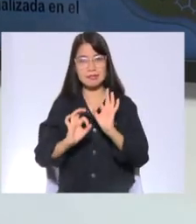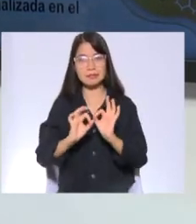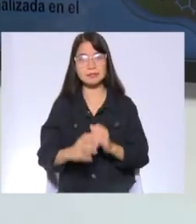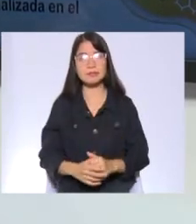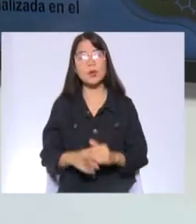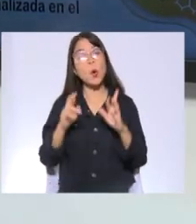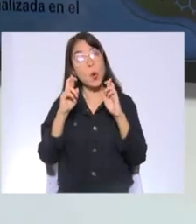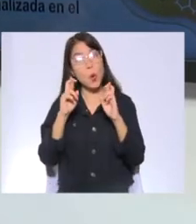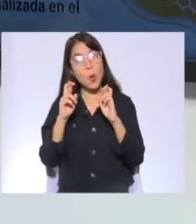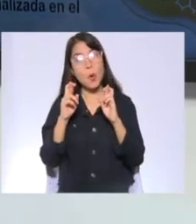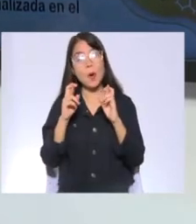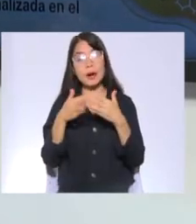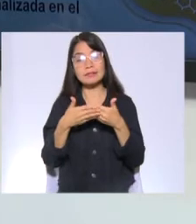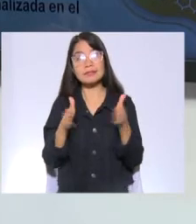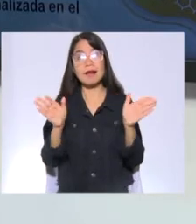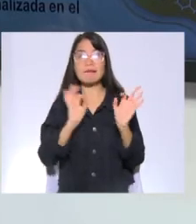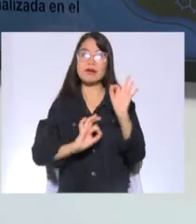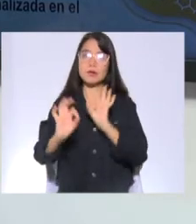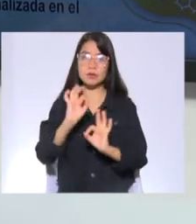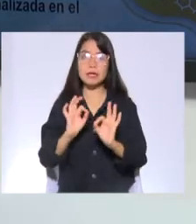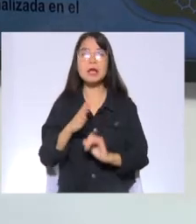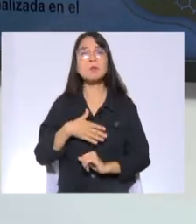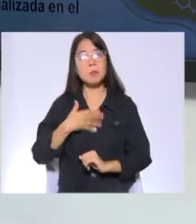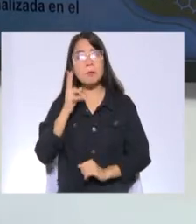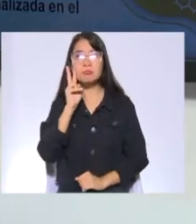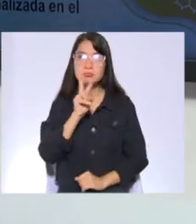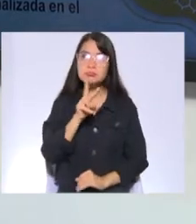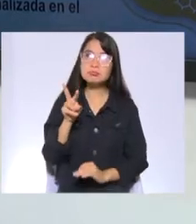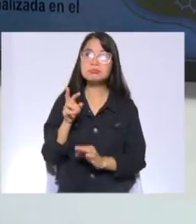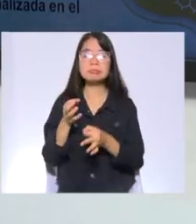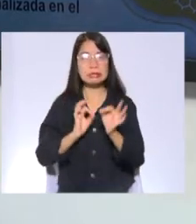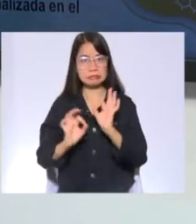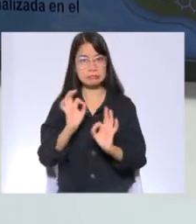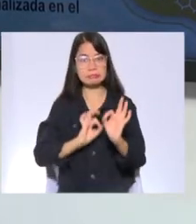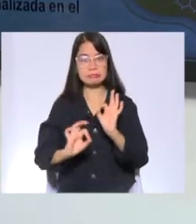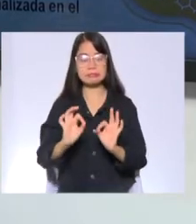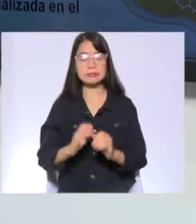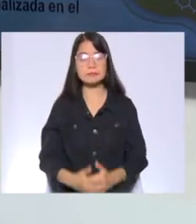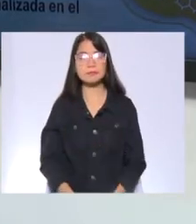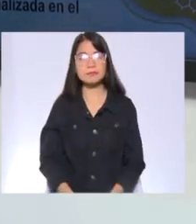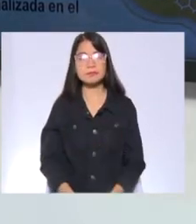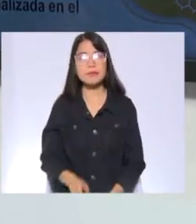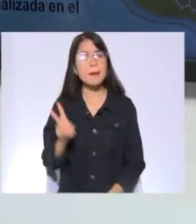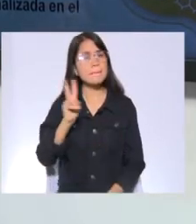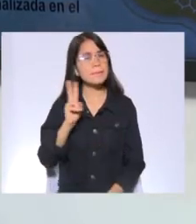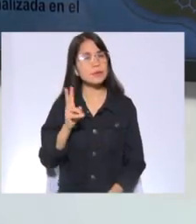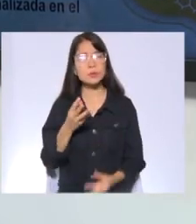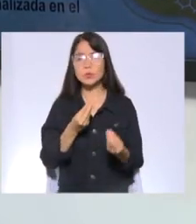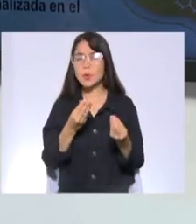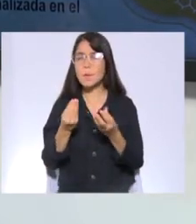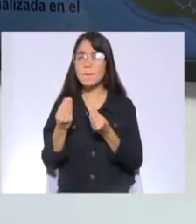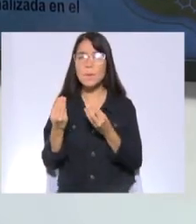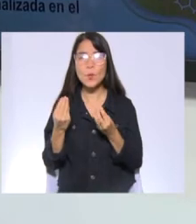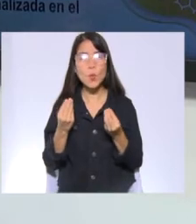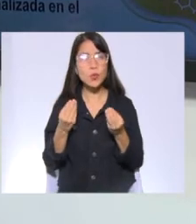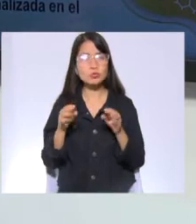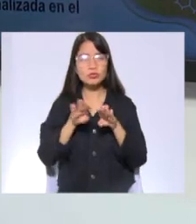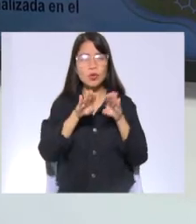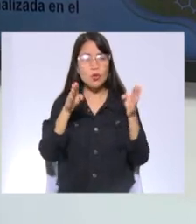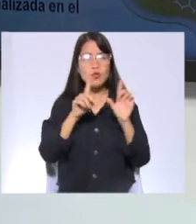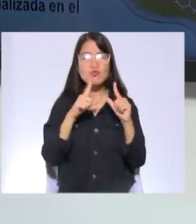Desde el año 1800 existen muchos sitios para ver obras de teatro. En una época,